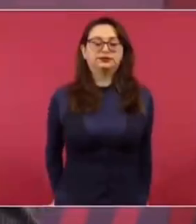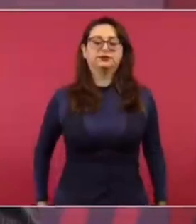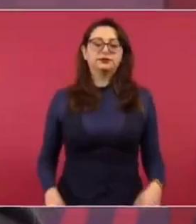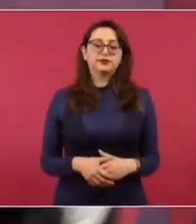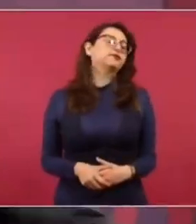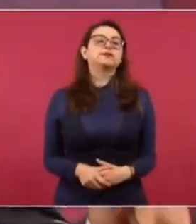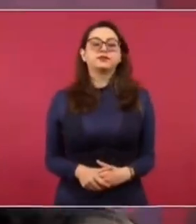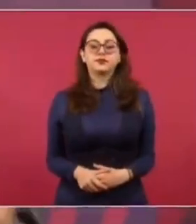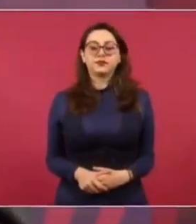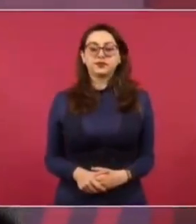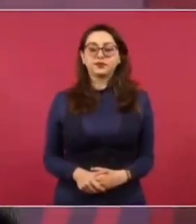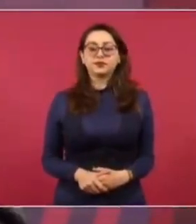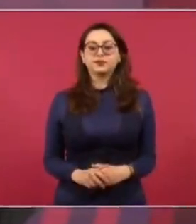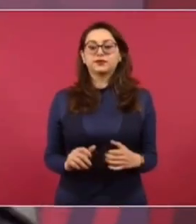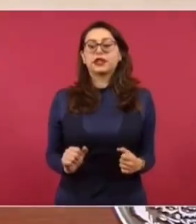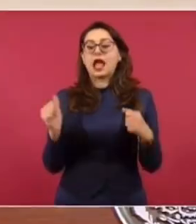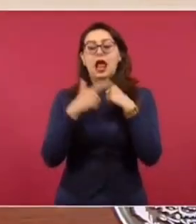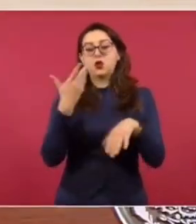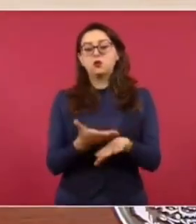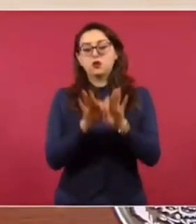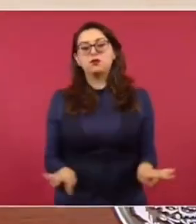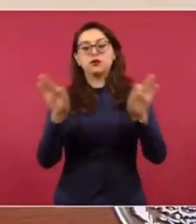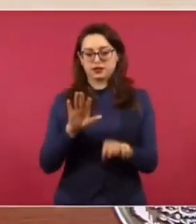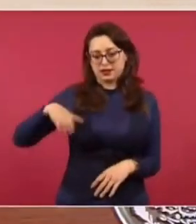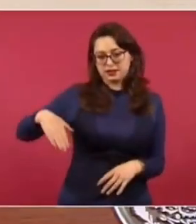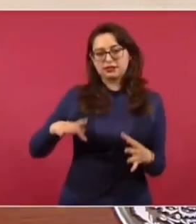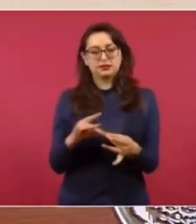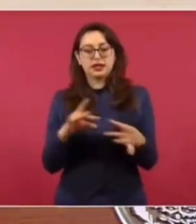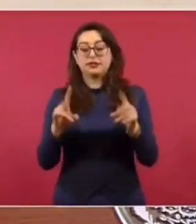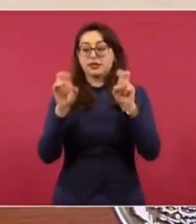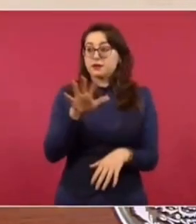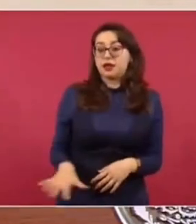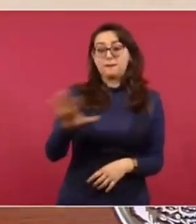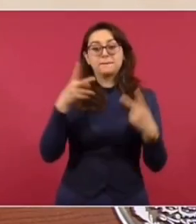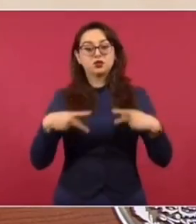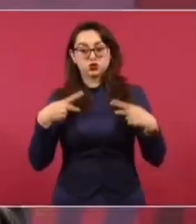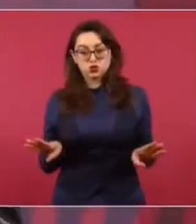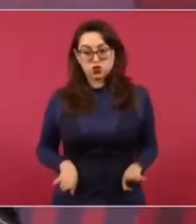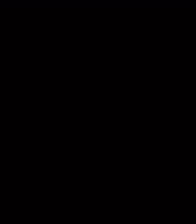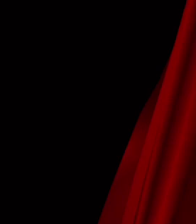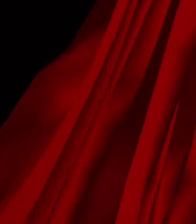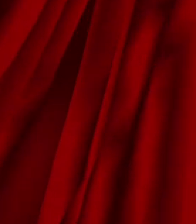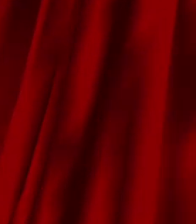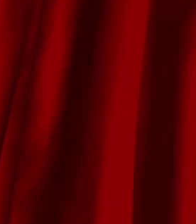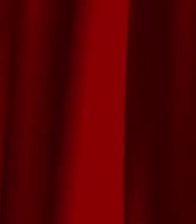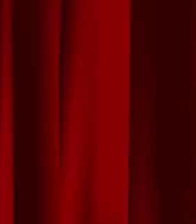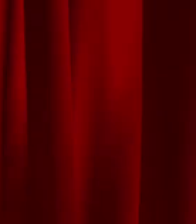que tiene que ver con lo que ya hablamos, es fortalecer valores y el humanismo.